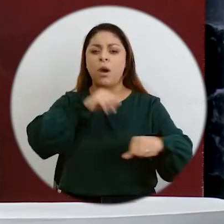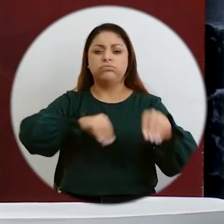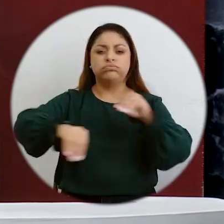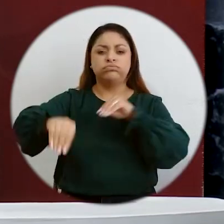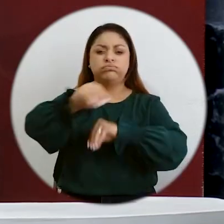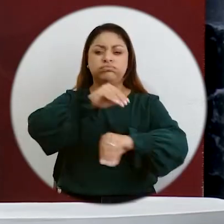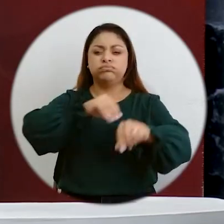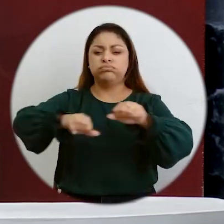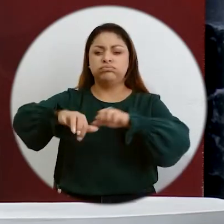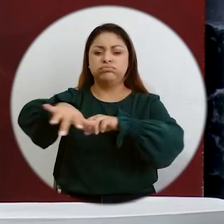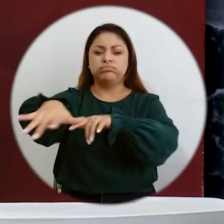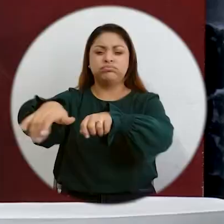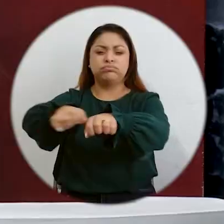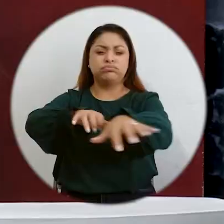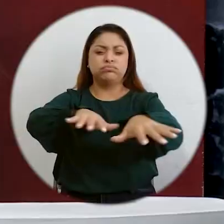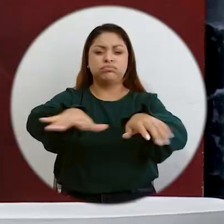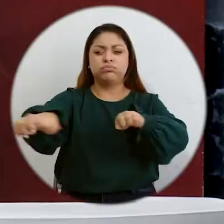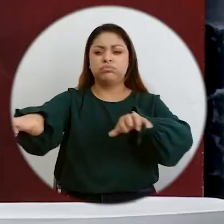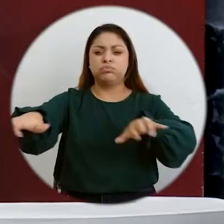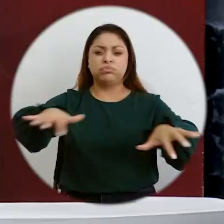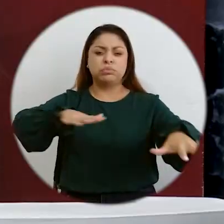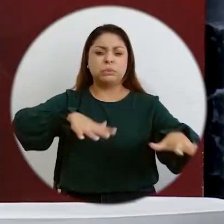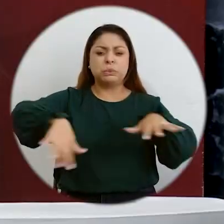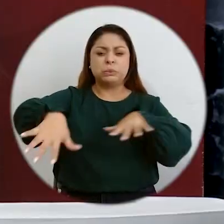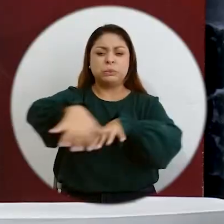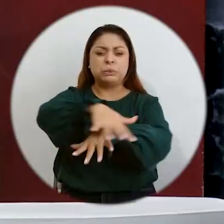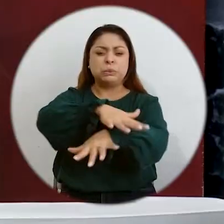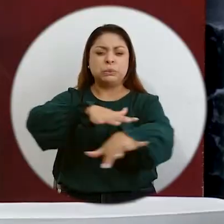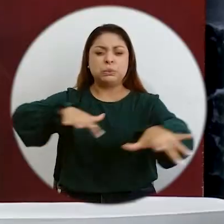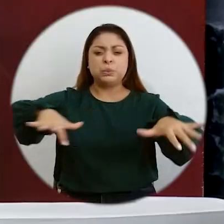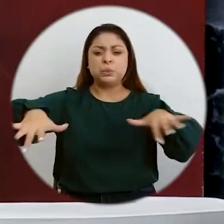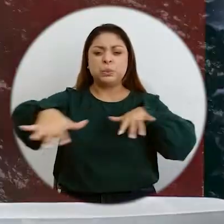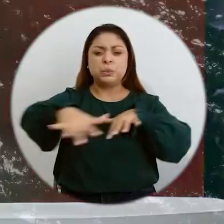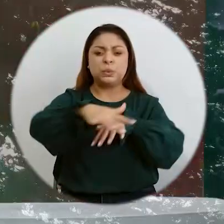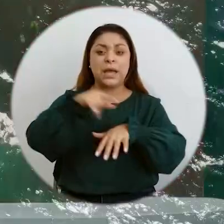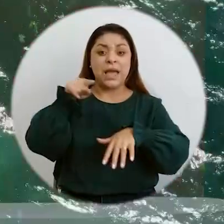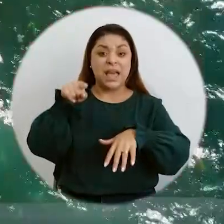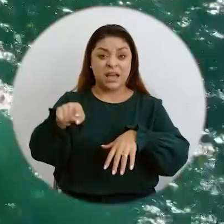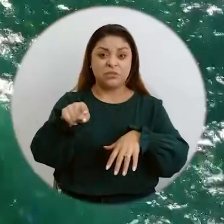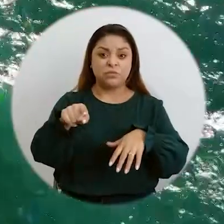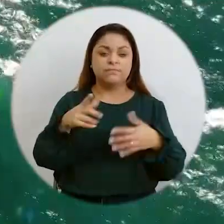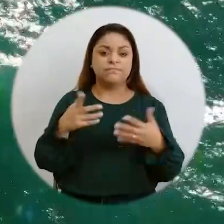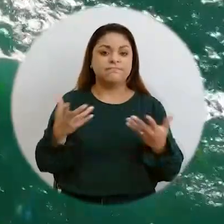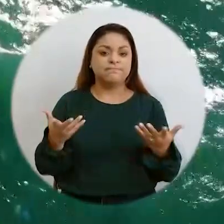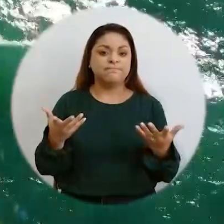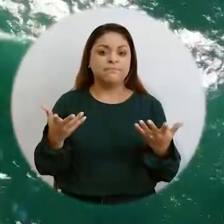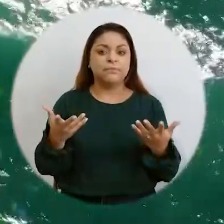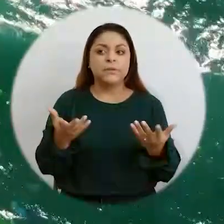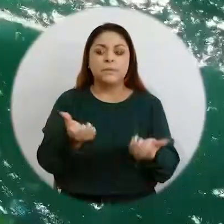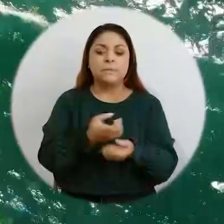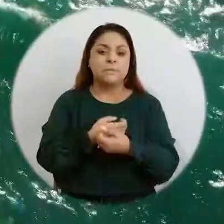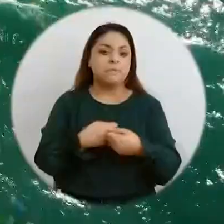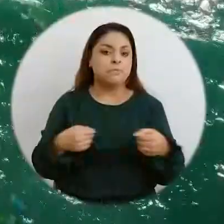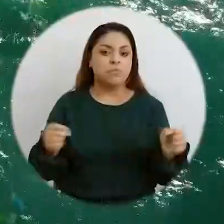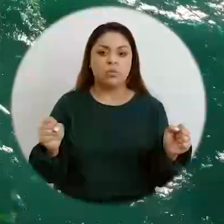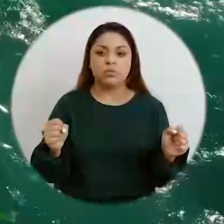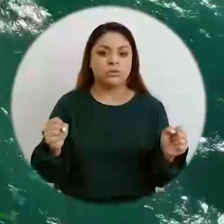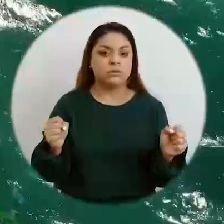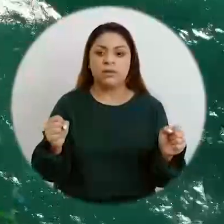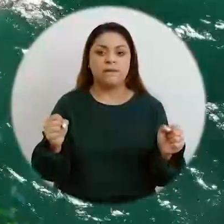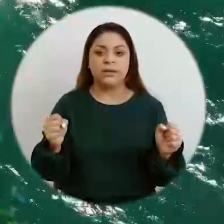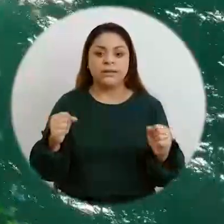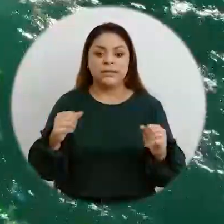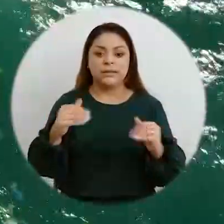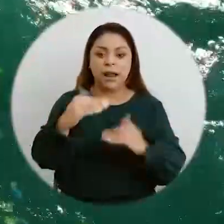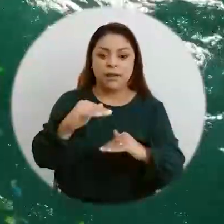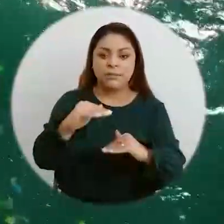partes, permite que haya grandes intercambios, y entonces esa posibilidad o imposibilidad más bien de